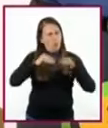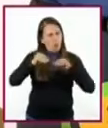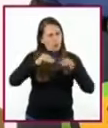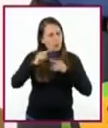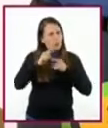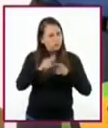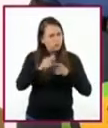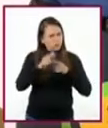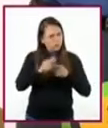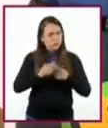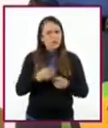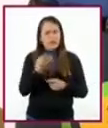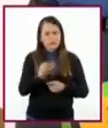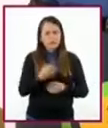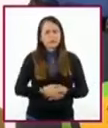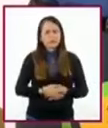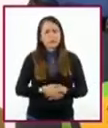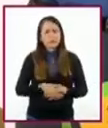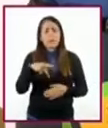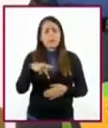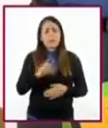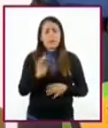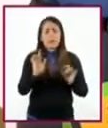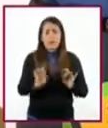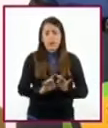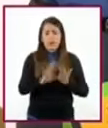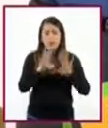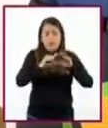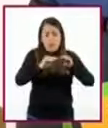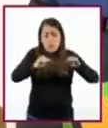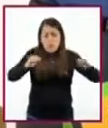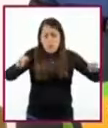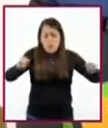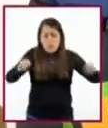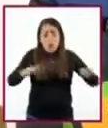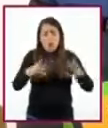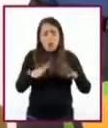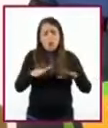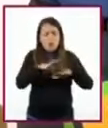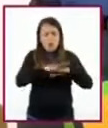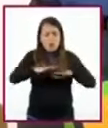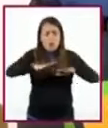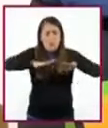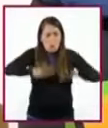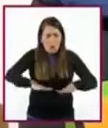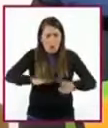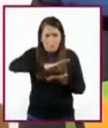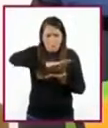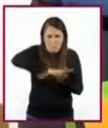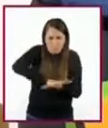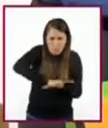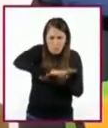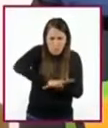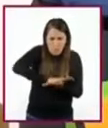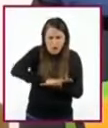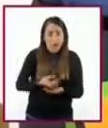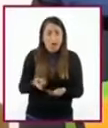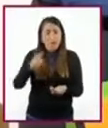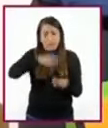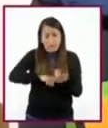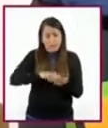función. Pero, ¿qué ocurre cuando hay erosión o cuando se compacta el suelo? La muerte de los microorganismos